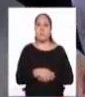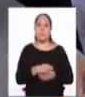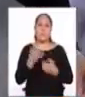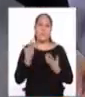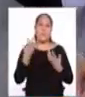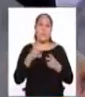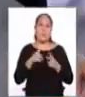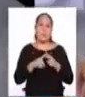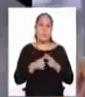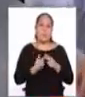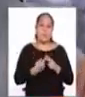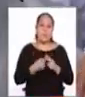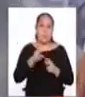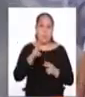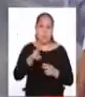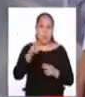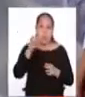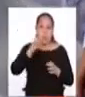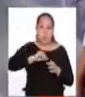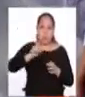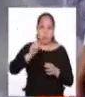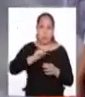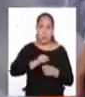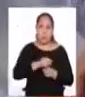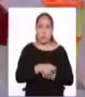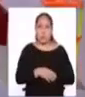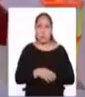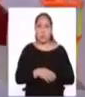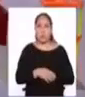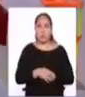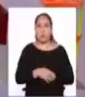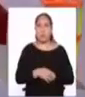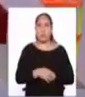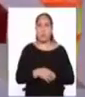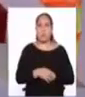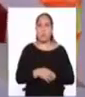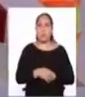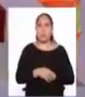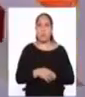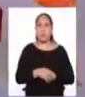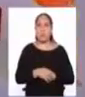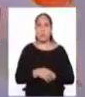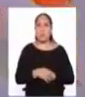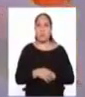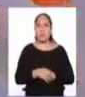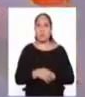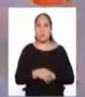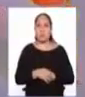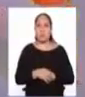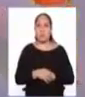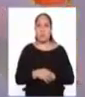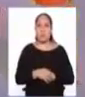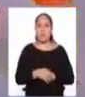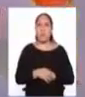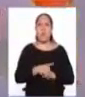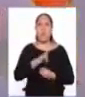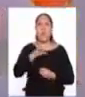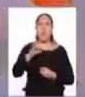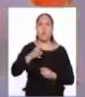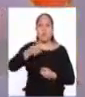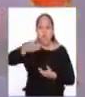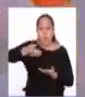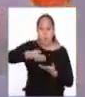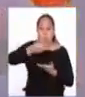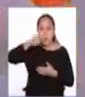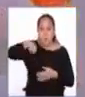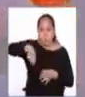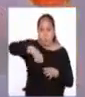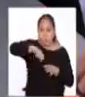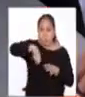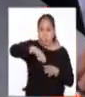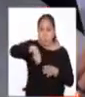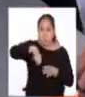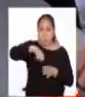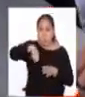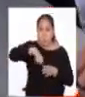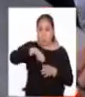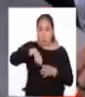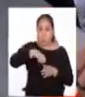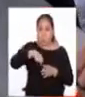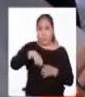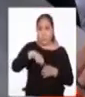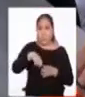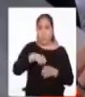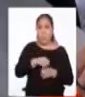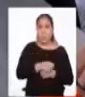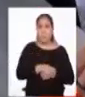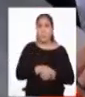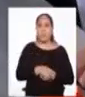2 gotas. Ya está. Creo que me pasé, pero suficiente. A ver. Ahora utiliza la cucharita para mover Ujú. Vamos a